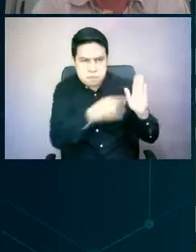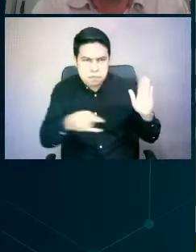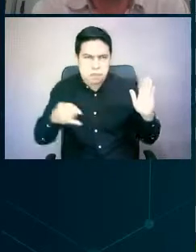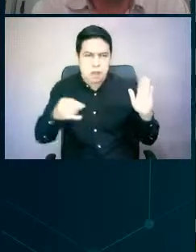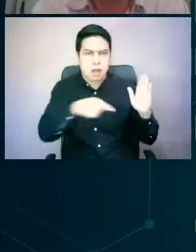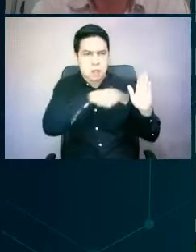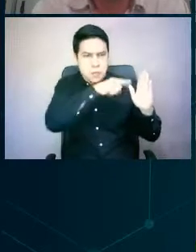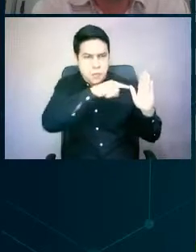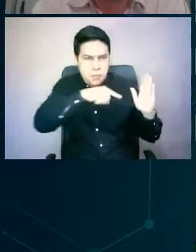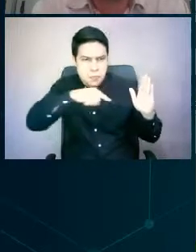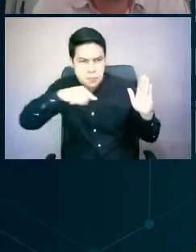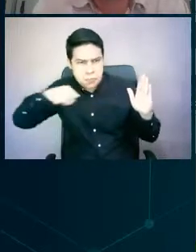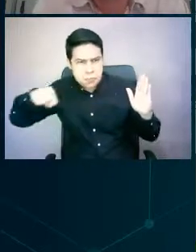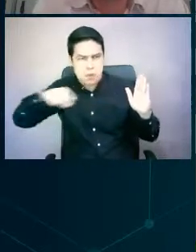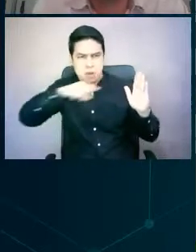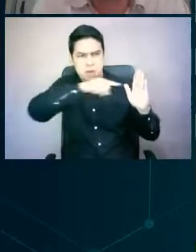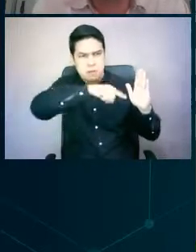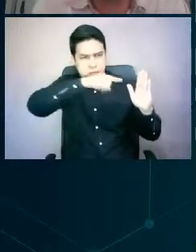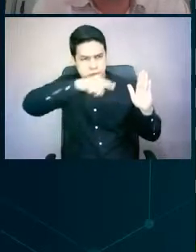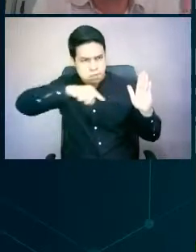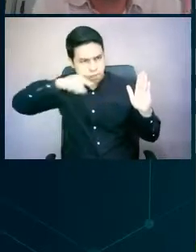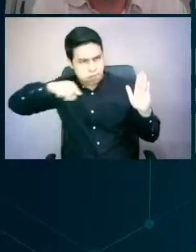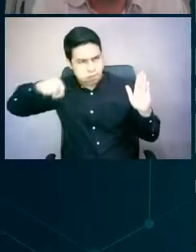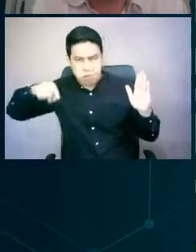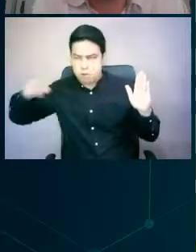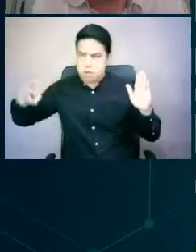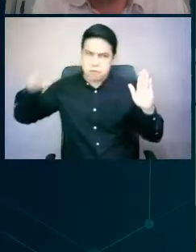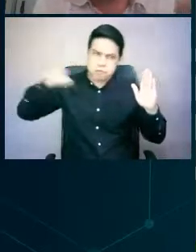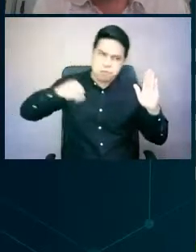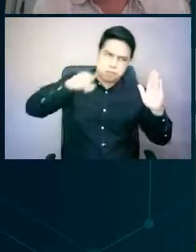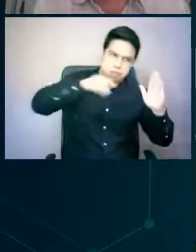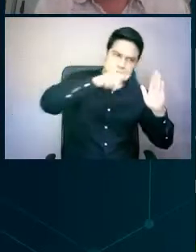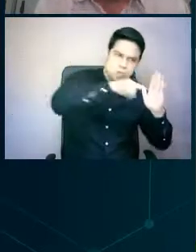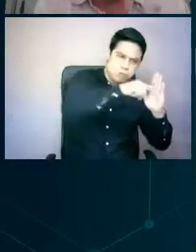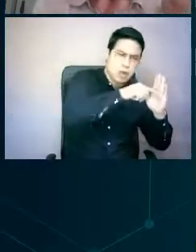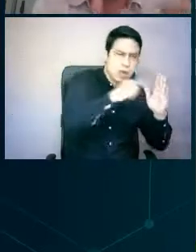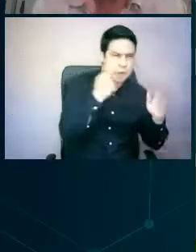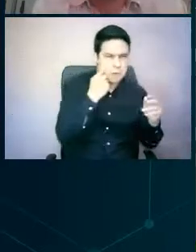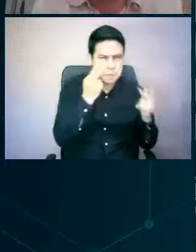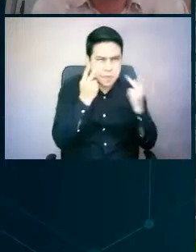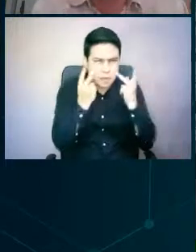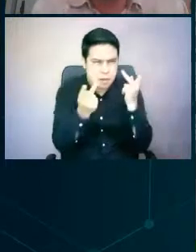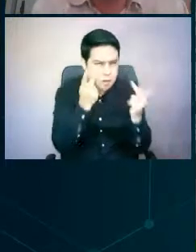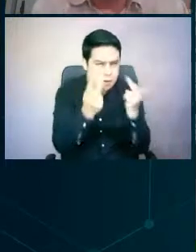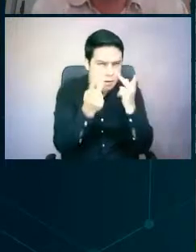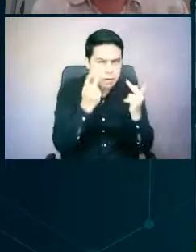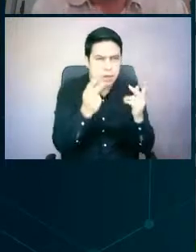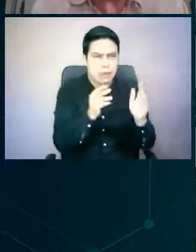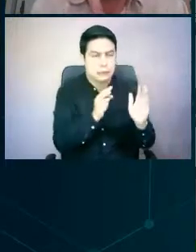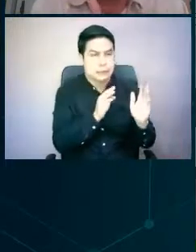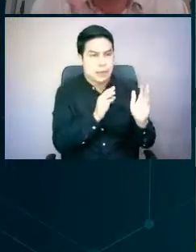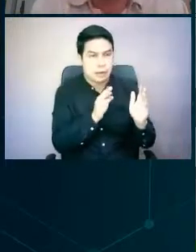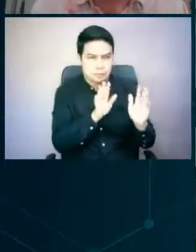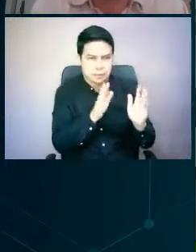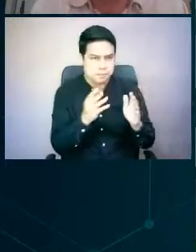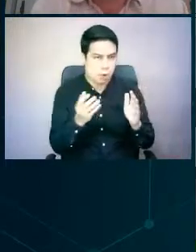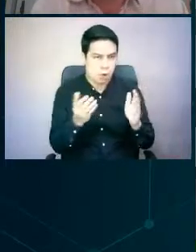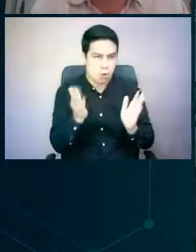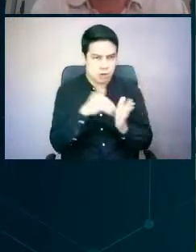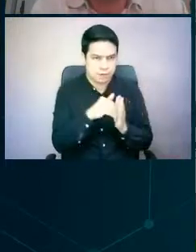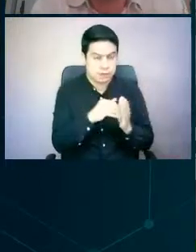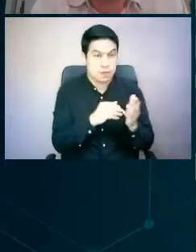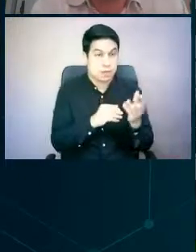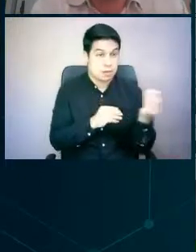onda, se hace una inyección secundaria a los relés de protección, a los relés diferenciales de línea, y con esa